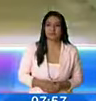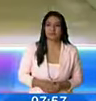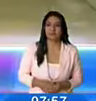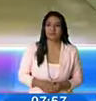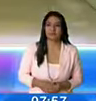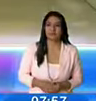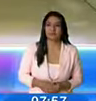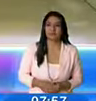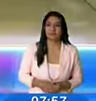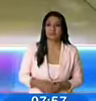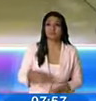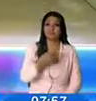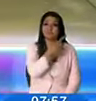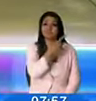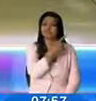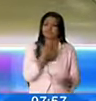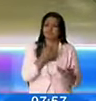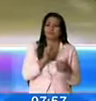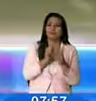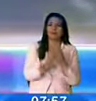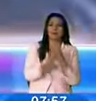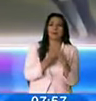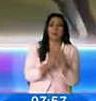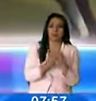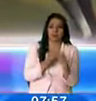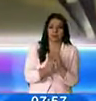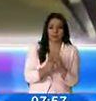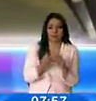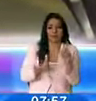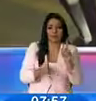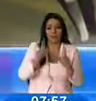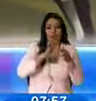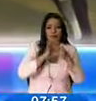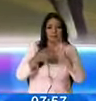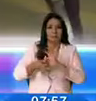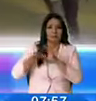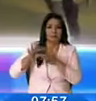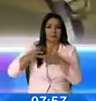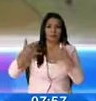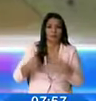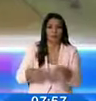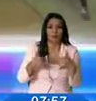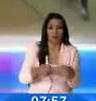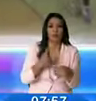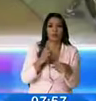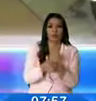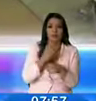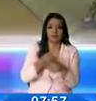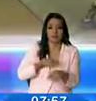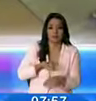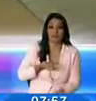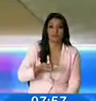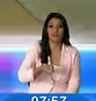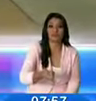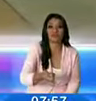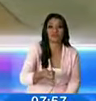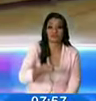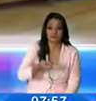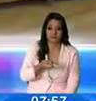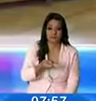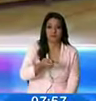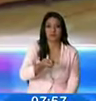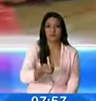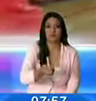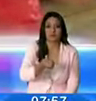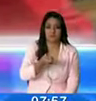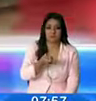La esgrima es un deporte de combate, es un deporte olímpico, en el cual se usa armas, son armas blancas, son de toque y se usa también un